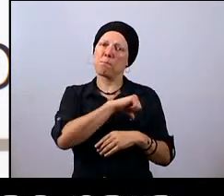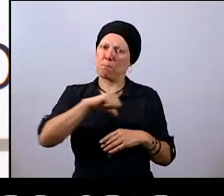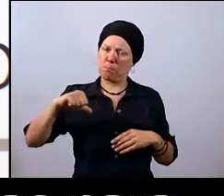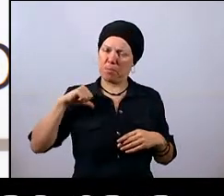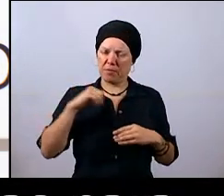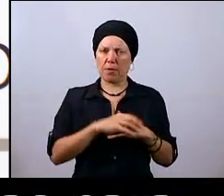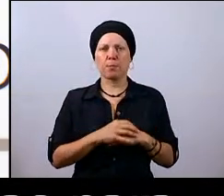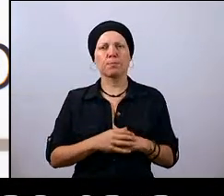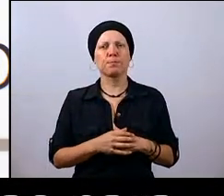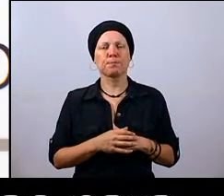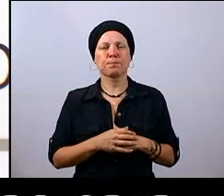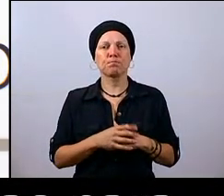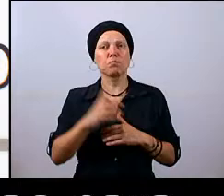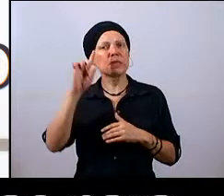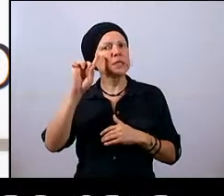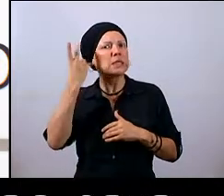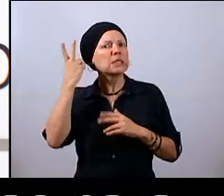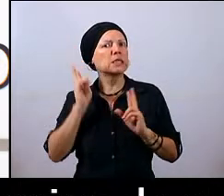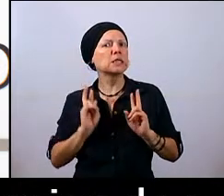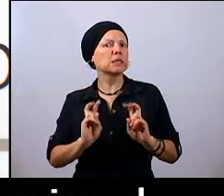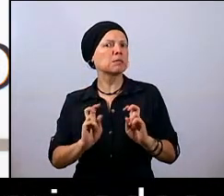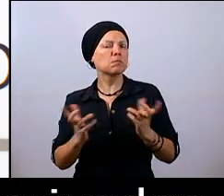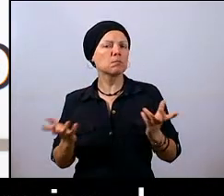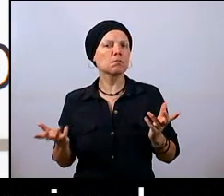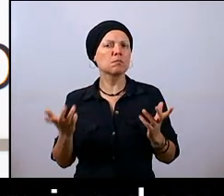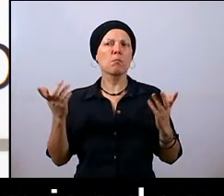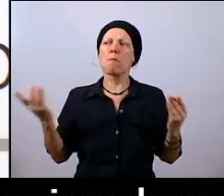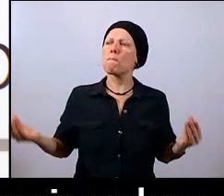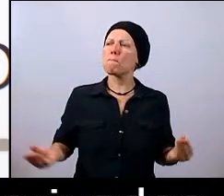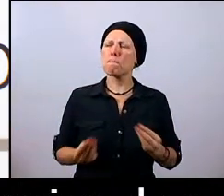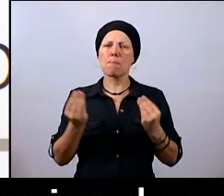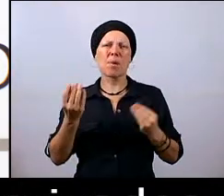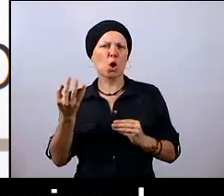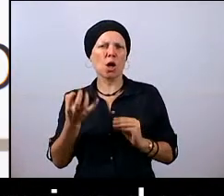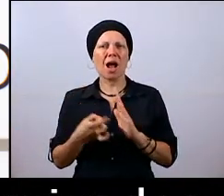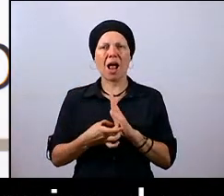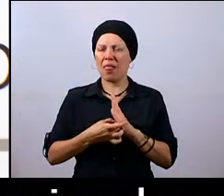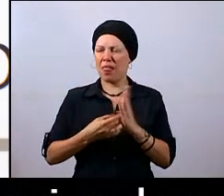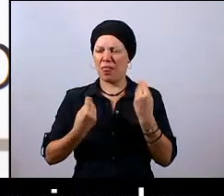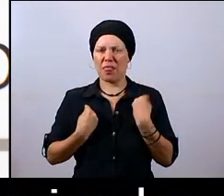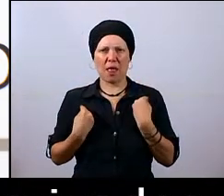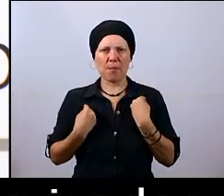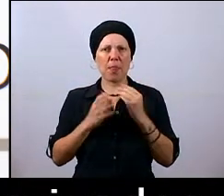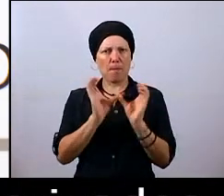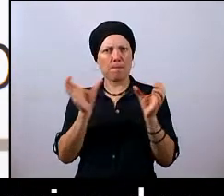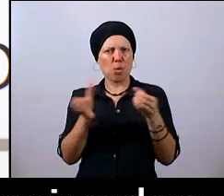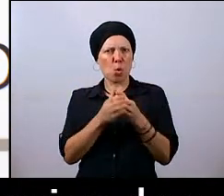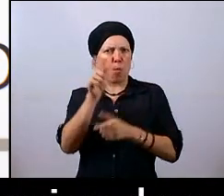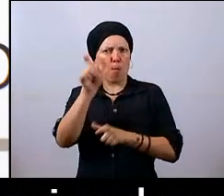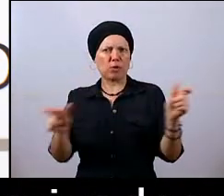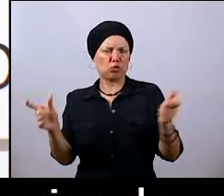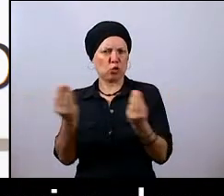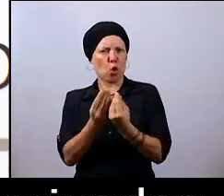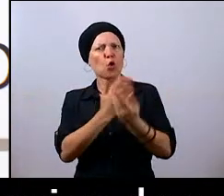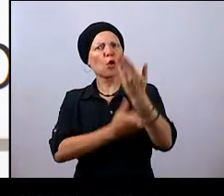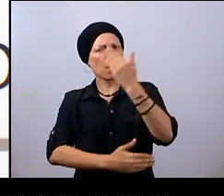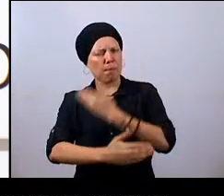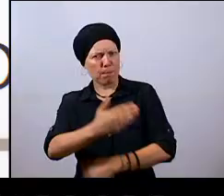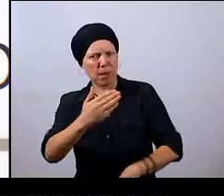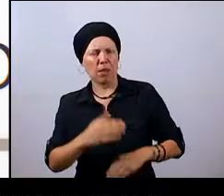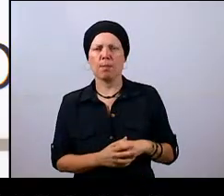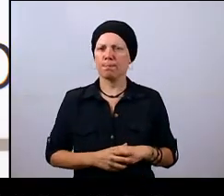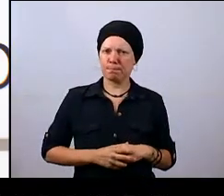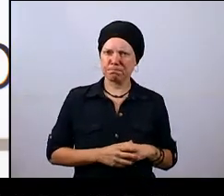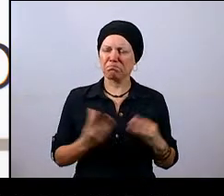privados. Una iniciativa que va a mejorar la calidad de vida de estas personas, de las personas con